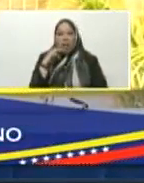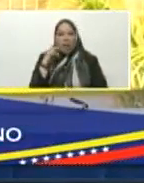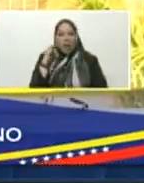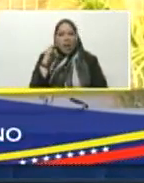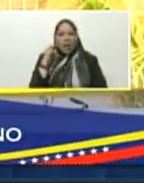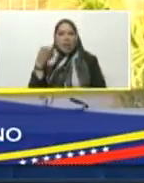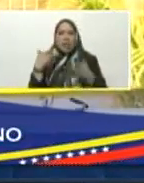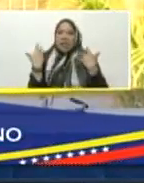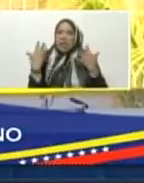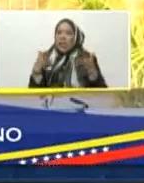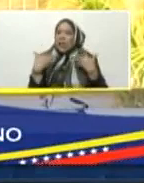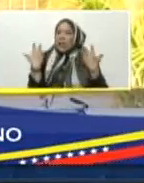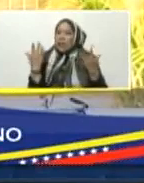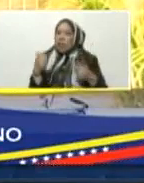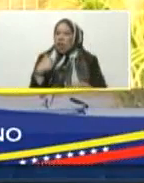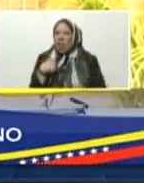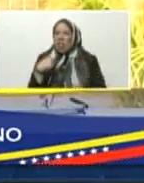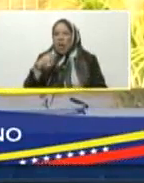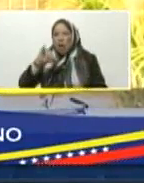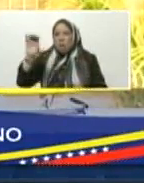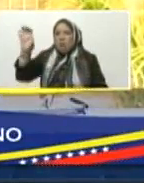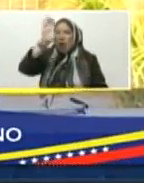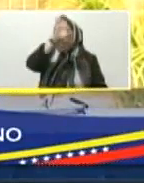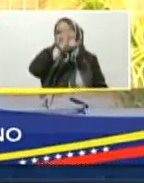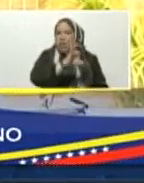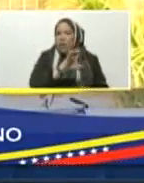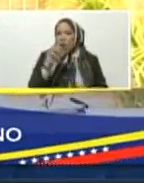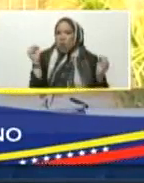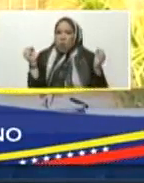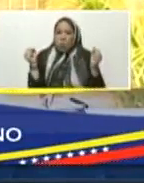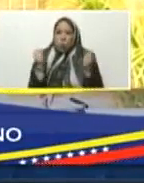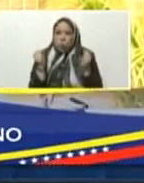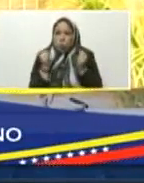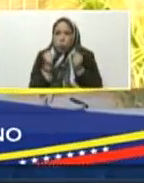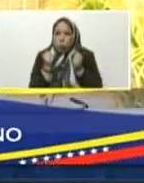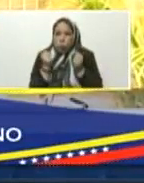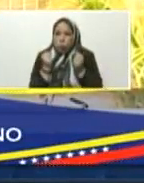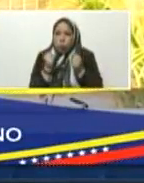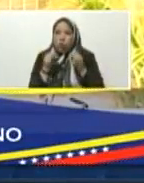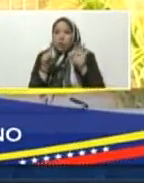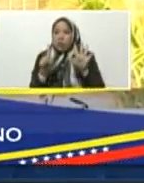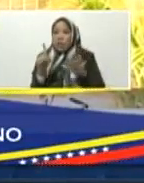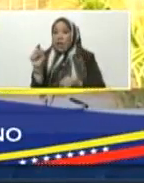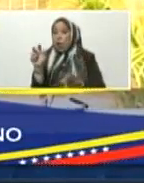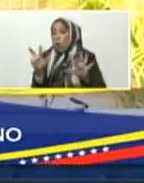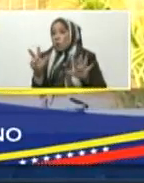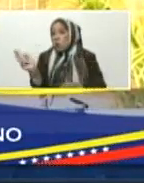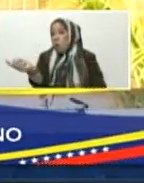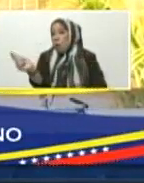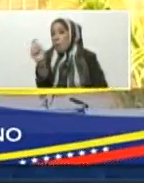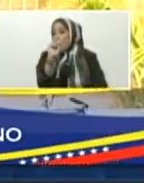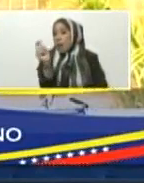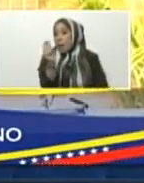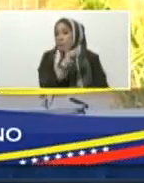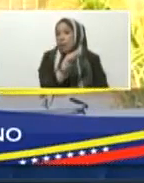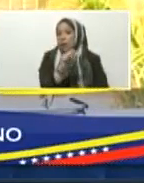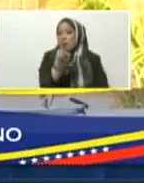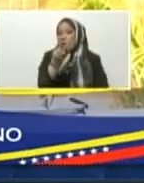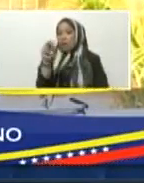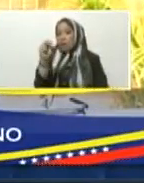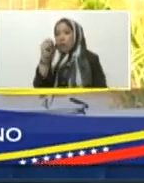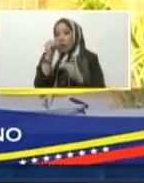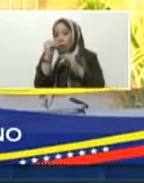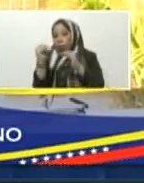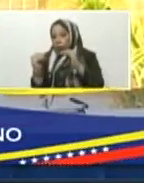Estos países que hace tanto frío, que pasan 6, 8 meses, 20 grados bajo cero.